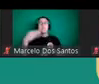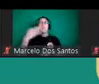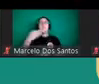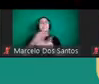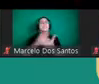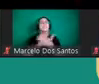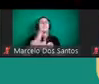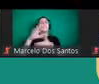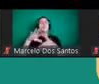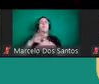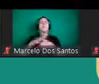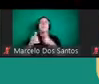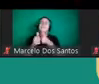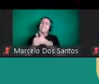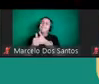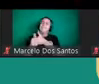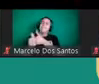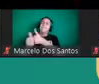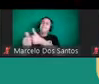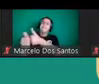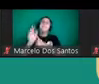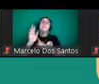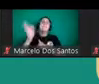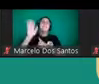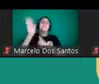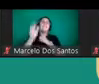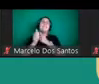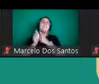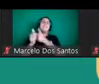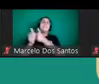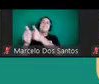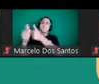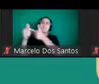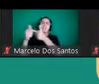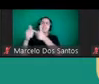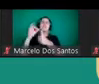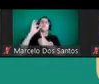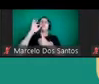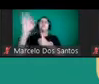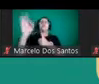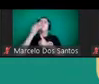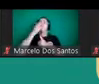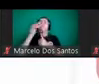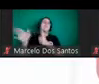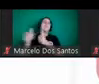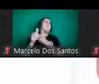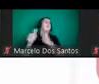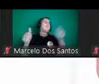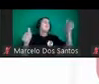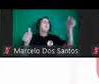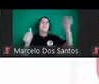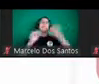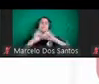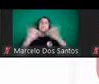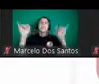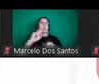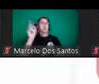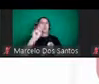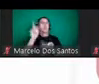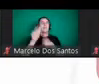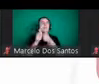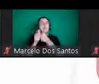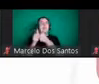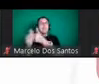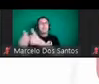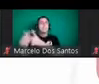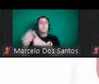siempre usamos, pero por ahí a veces no somos muy conscientes de lo importante que es, ¿verdad? El seguimiento en cuanto a